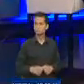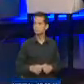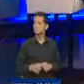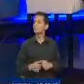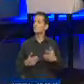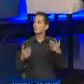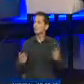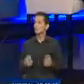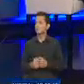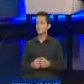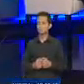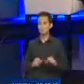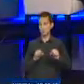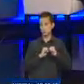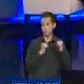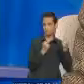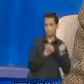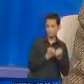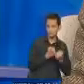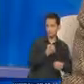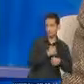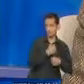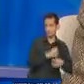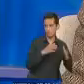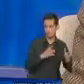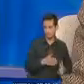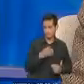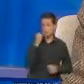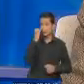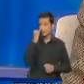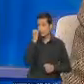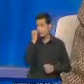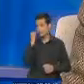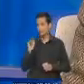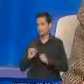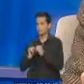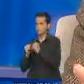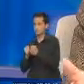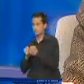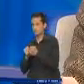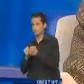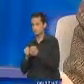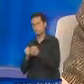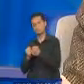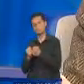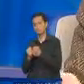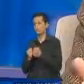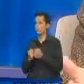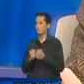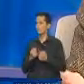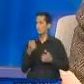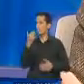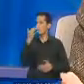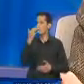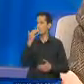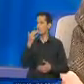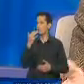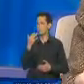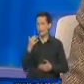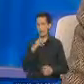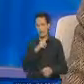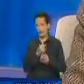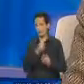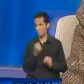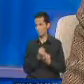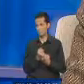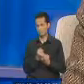como el movimiento indígena, el movimiento de los trabajadores, sean respaldados por partidos de la derecha ecuatoriana. Es una contradicción.